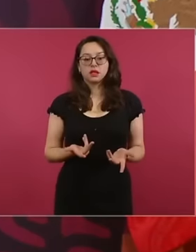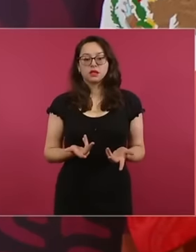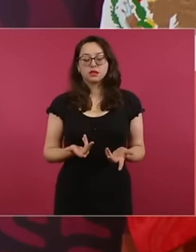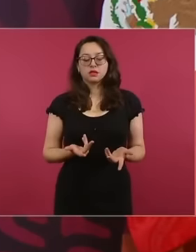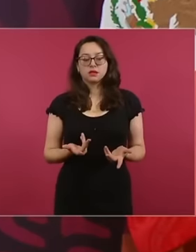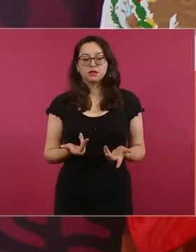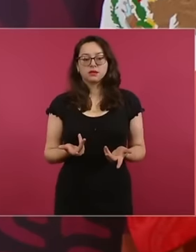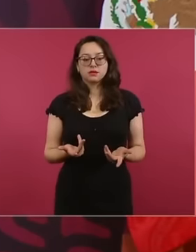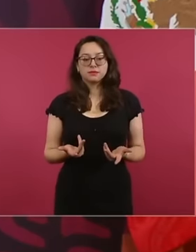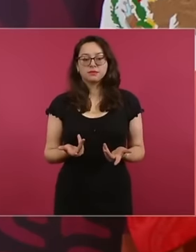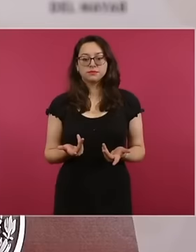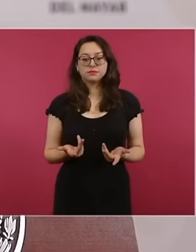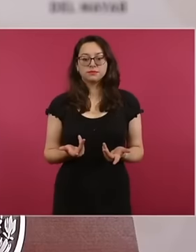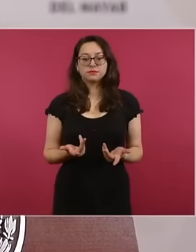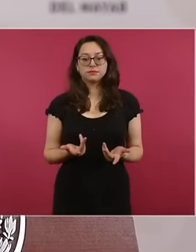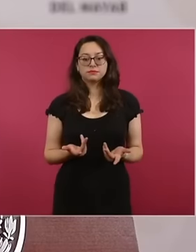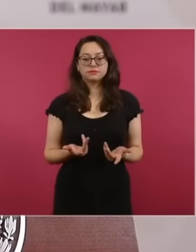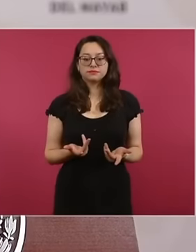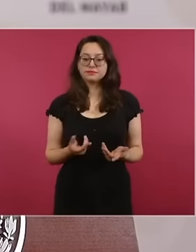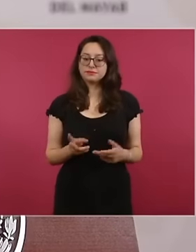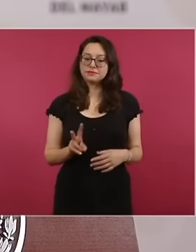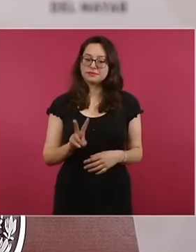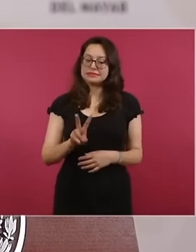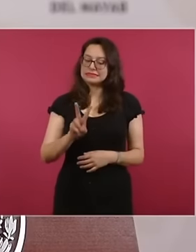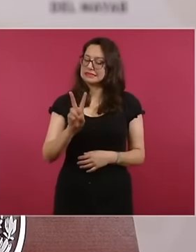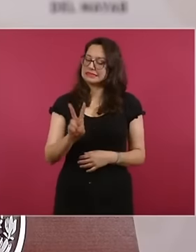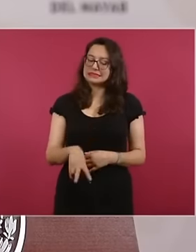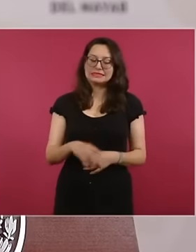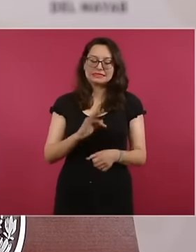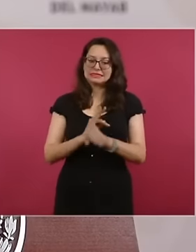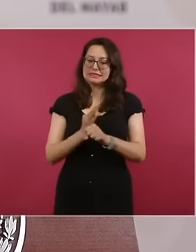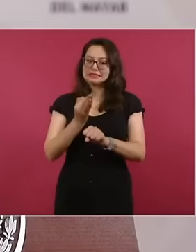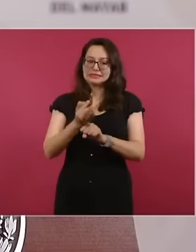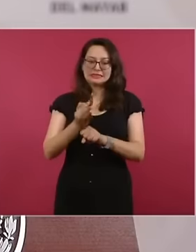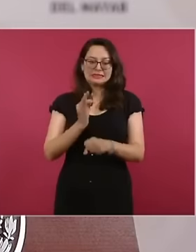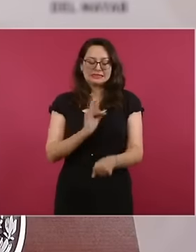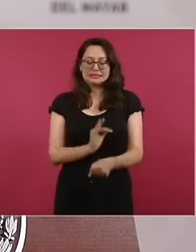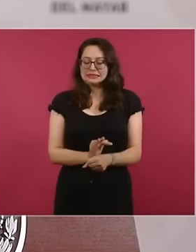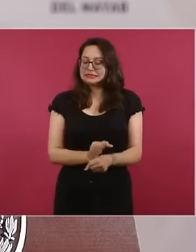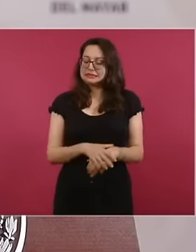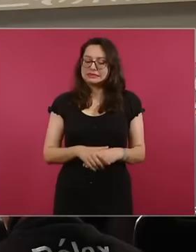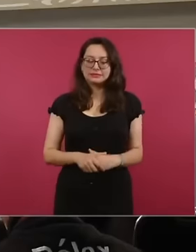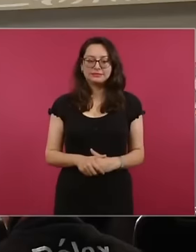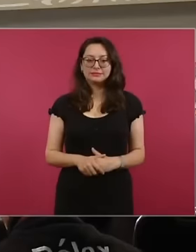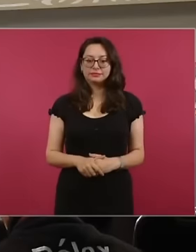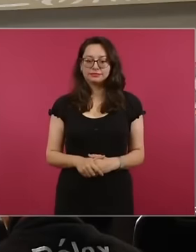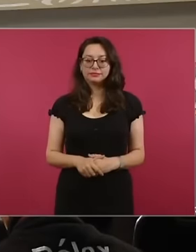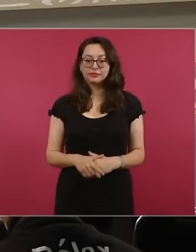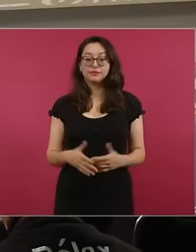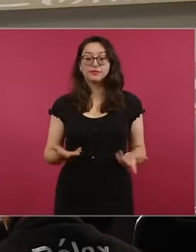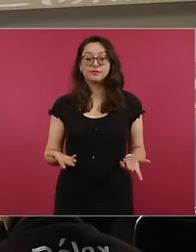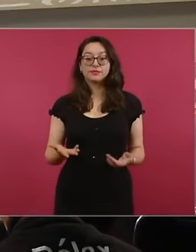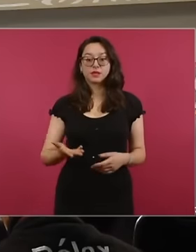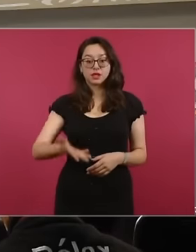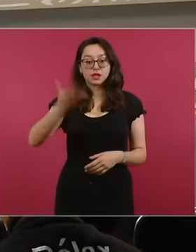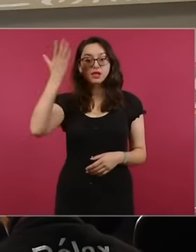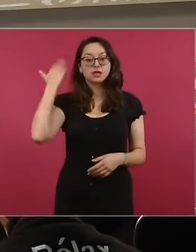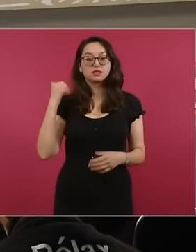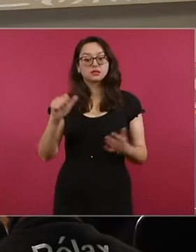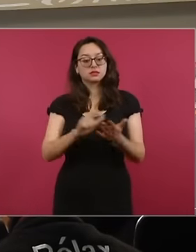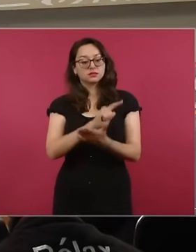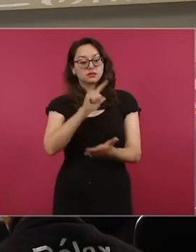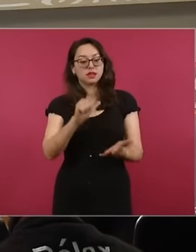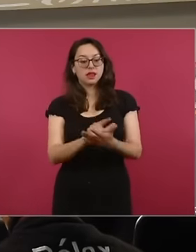Es de risa para todos aquellos que defendieron la llamada